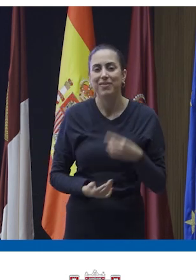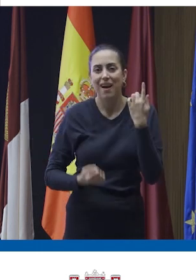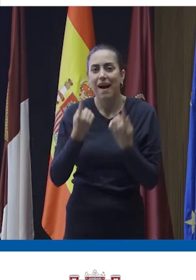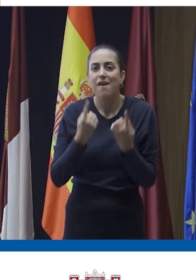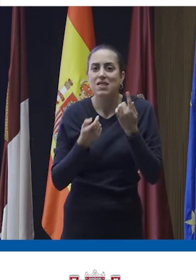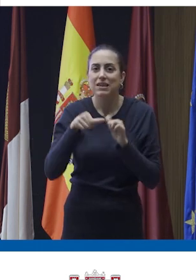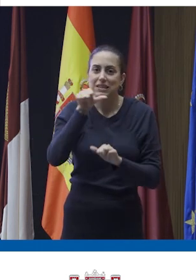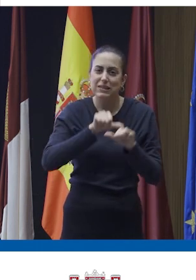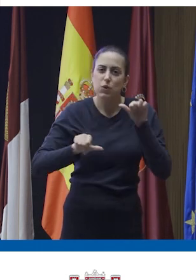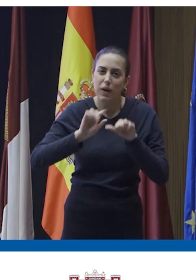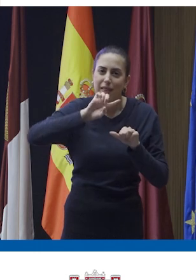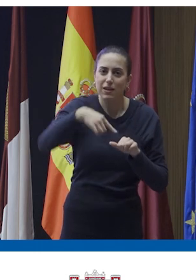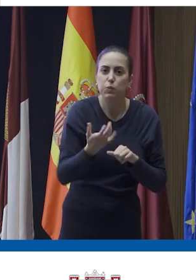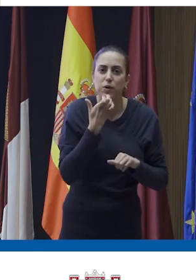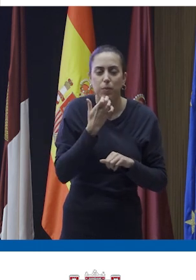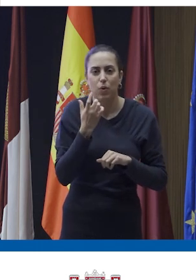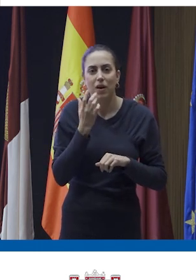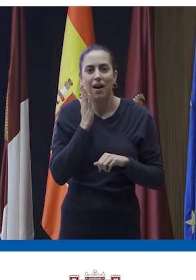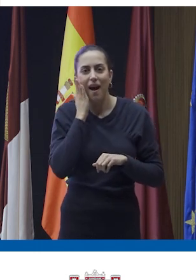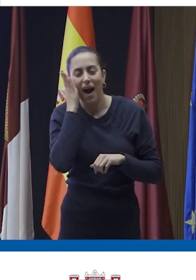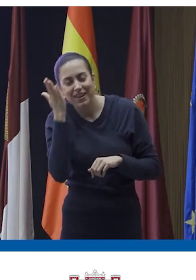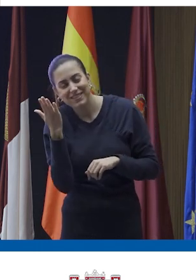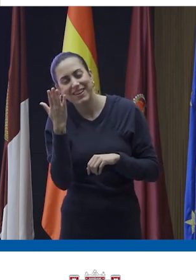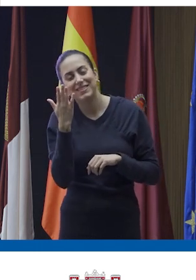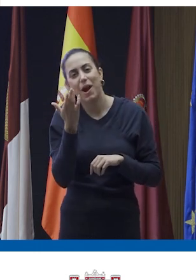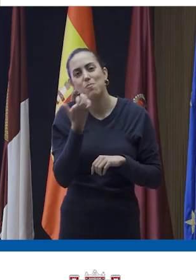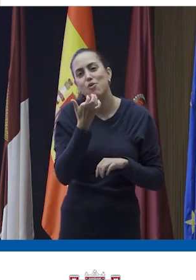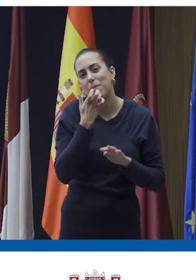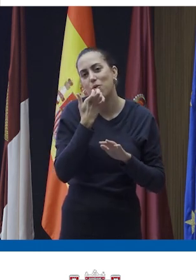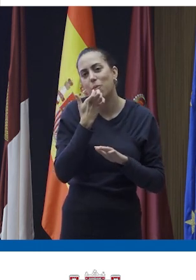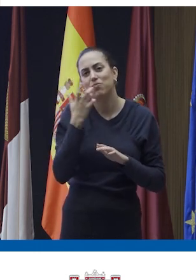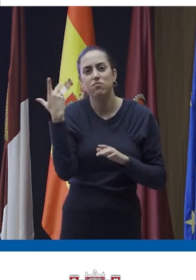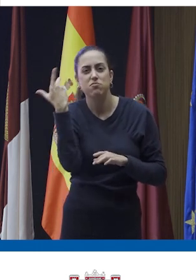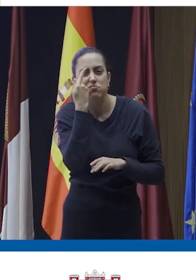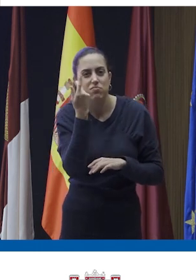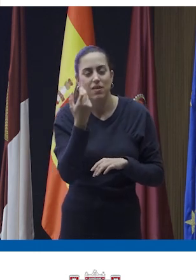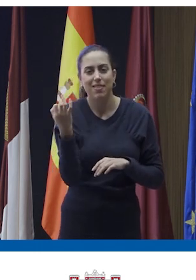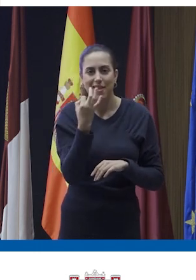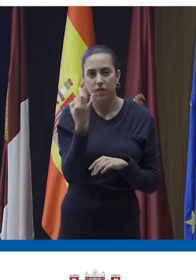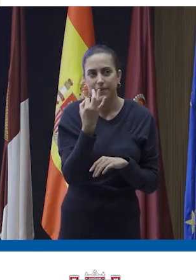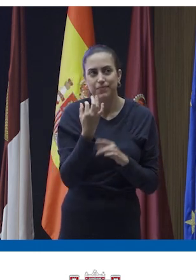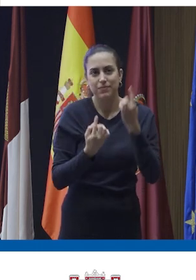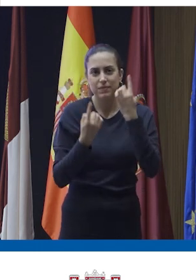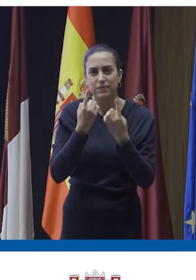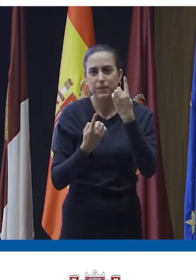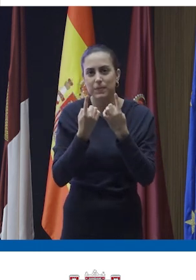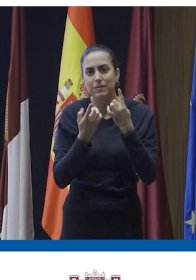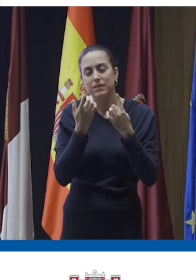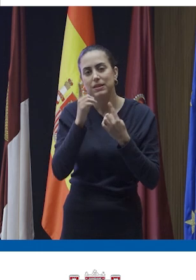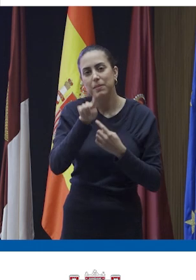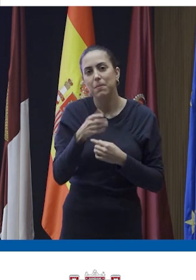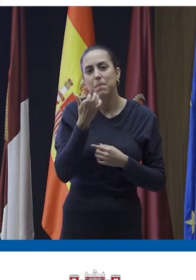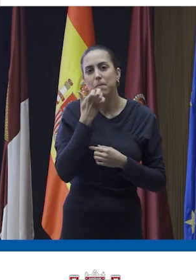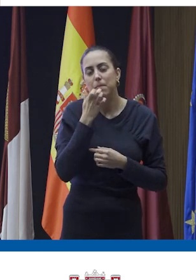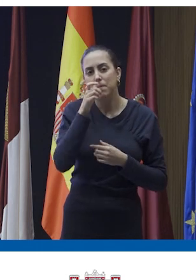hay un poquito más de anestesia, un poquito más, por así decirlo, más invasiva, que hemos tenido que pinchar, pues en ocasiones hay que dejar al paciente con